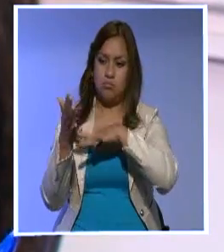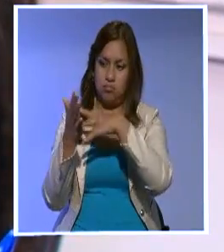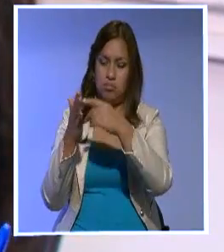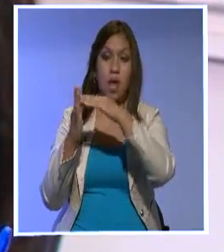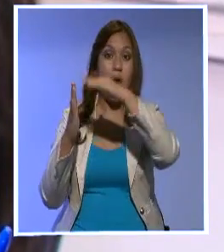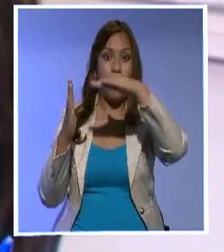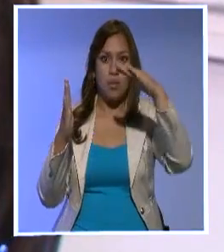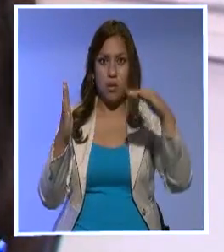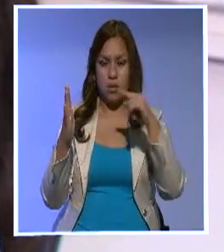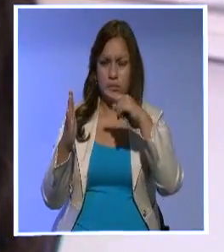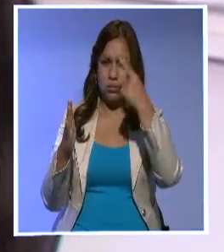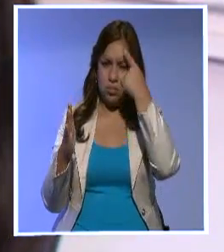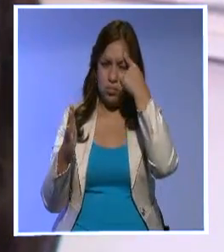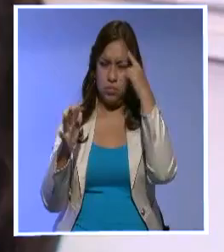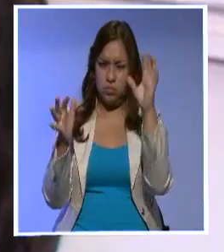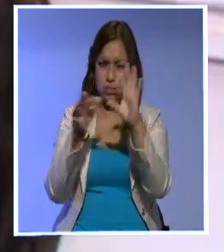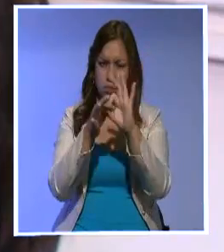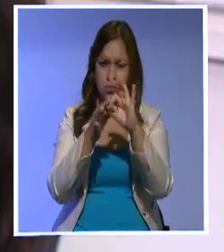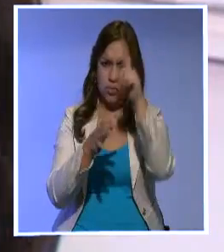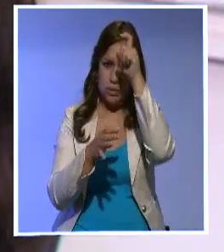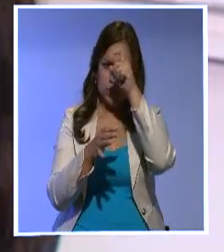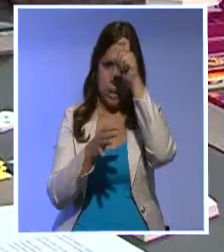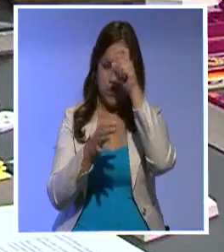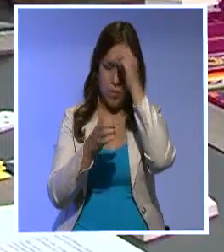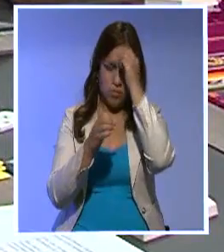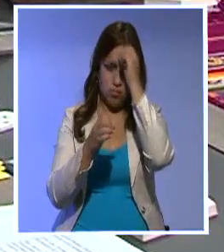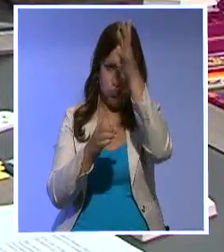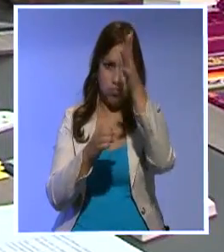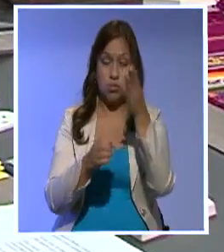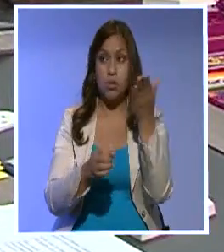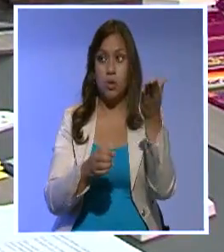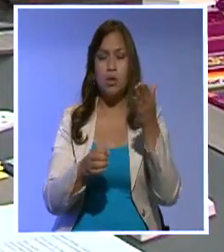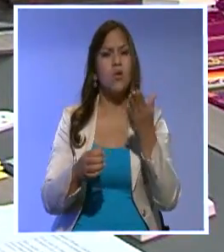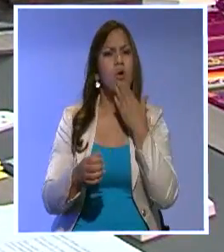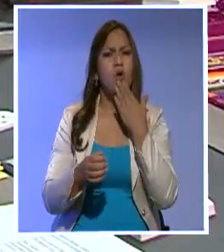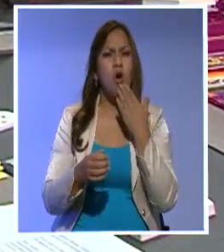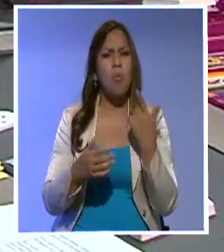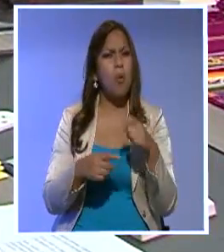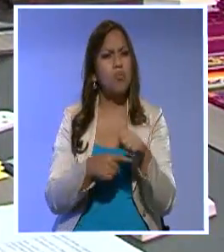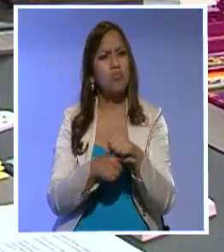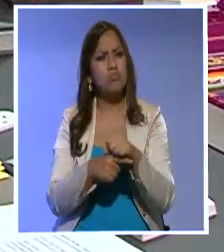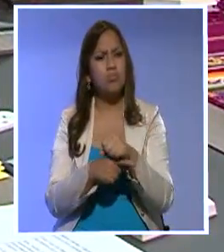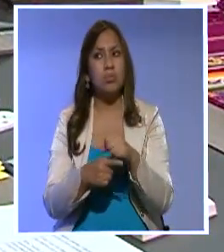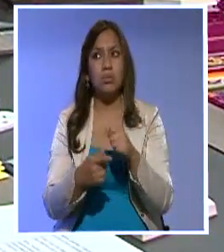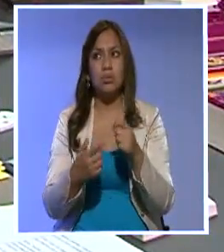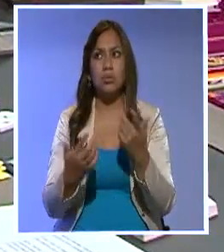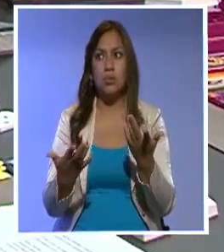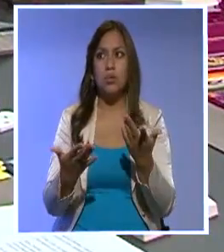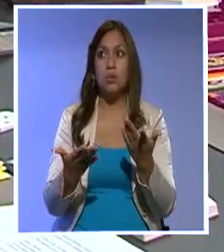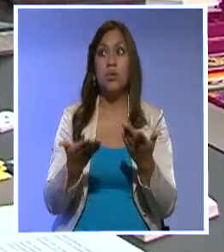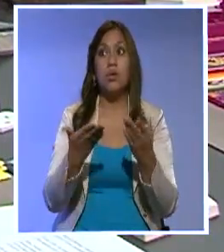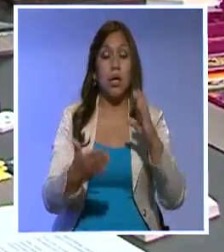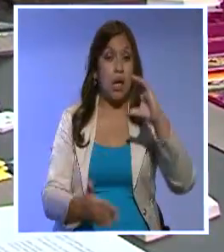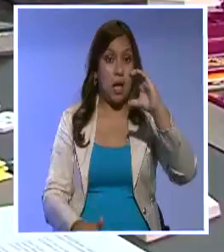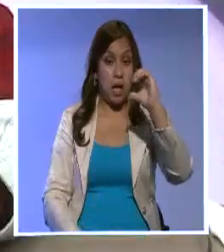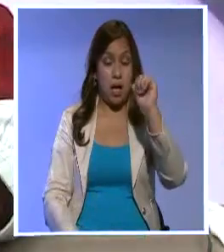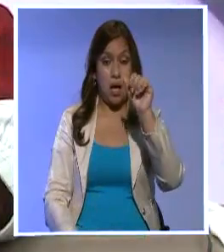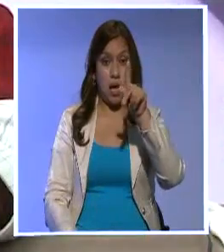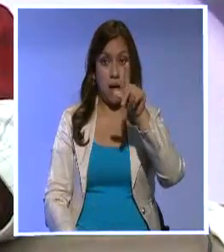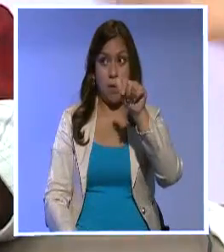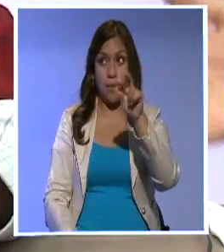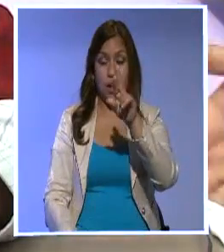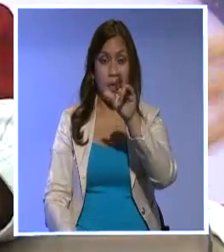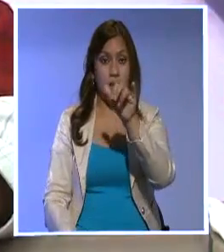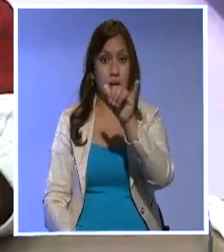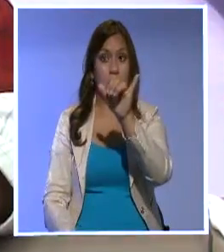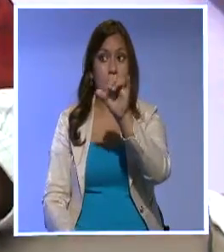tema de la sabiduría pero en sí mismo cual como se vio porque es importante que también los que nos escuchan sepan que el qhapaq game y porque además no es tan